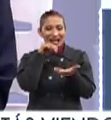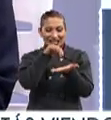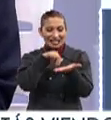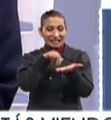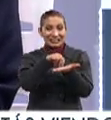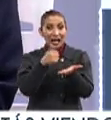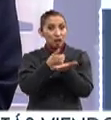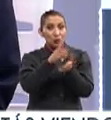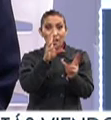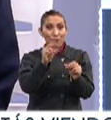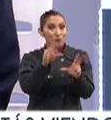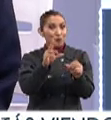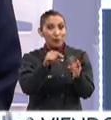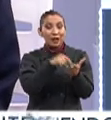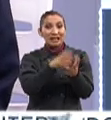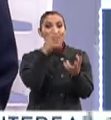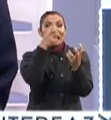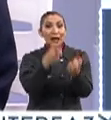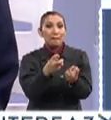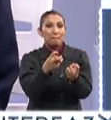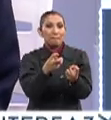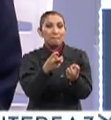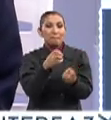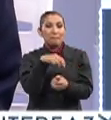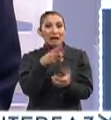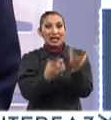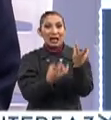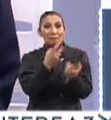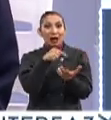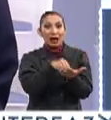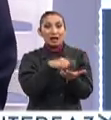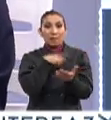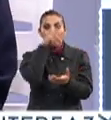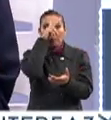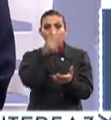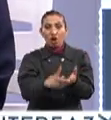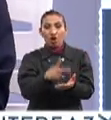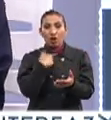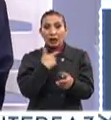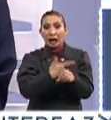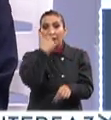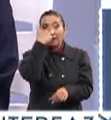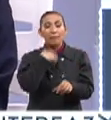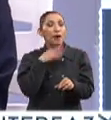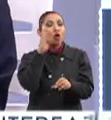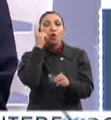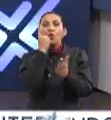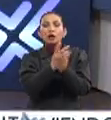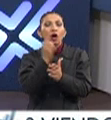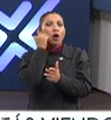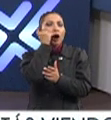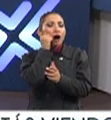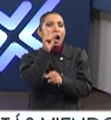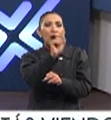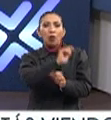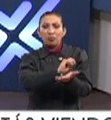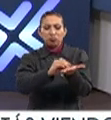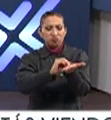sustancias, lejos de ayudar, queman y empeoran la lesión. Entonces, únicamente lavar con agua y jabón